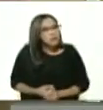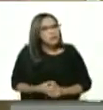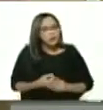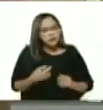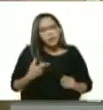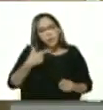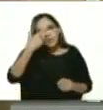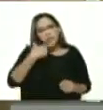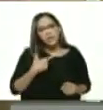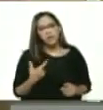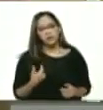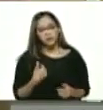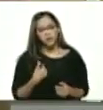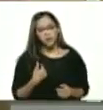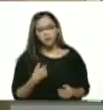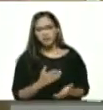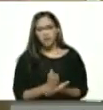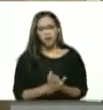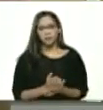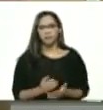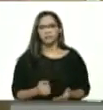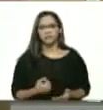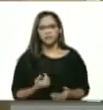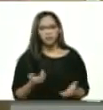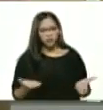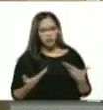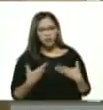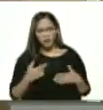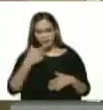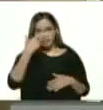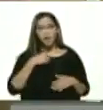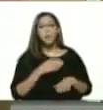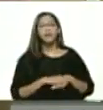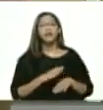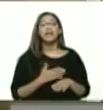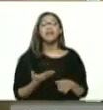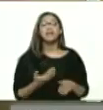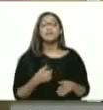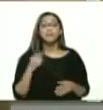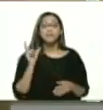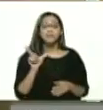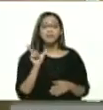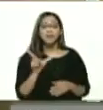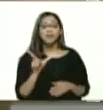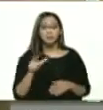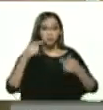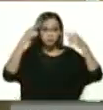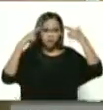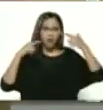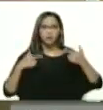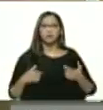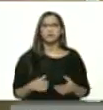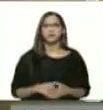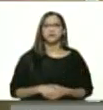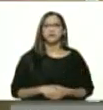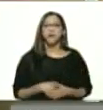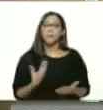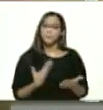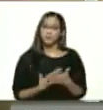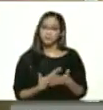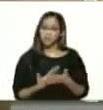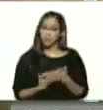serio me las tomo muy en serio primero porque el partido de hugo chávez presente una propuesta